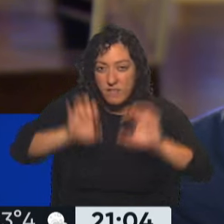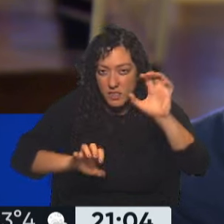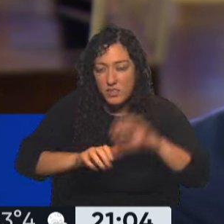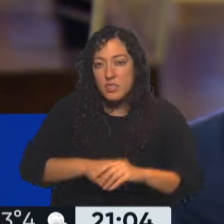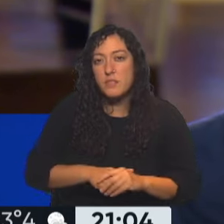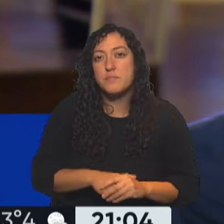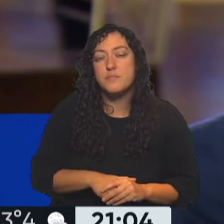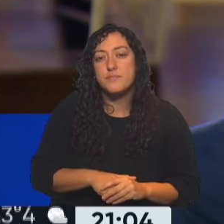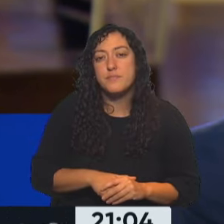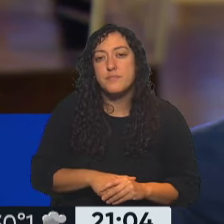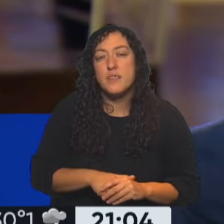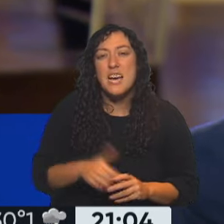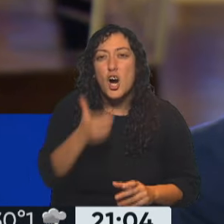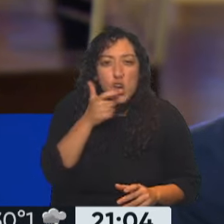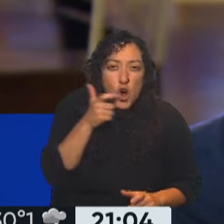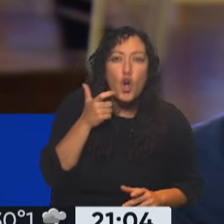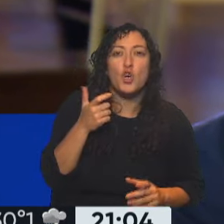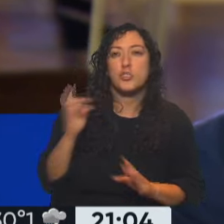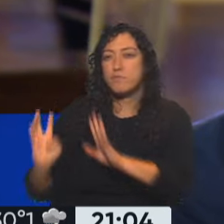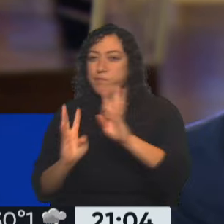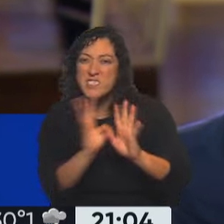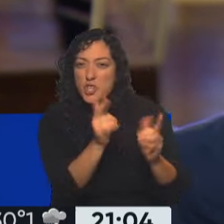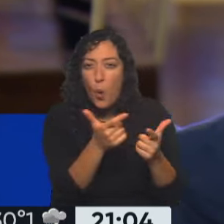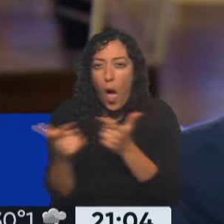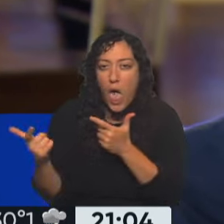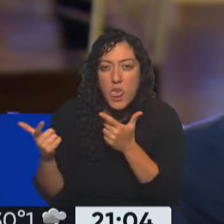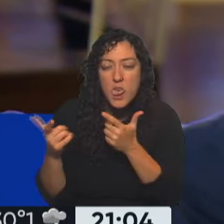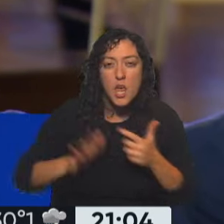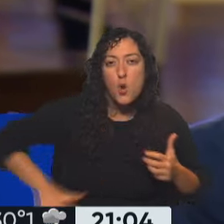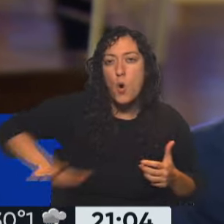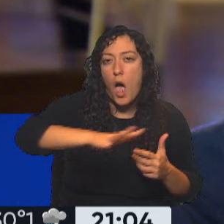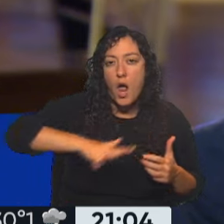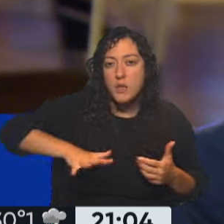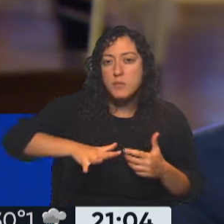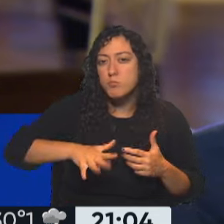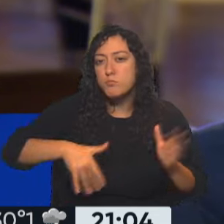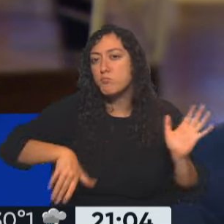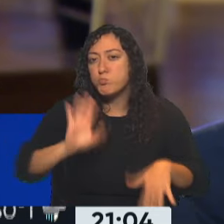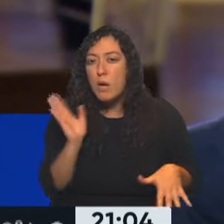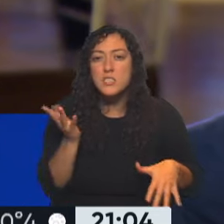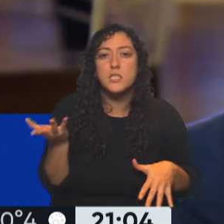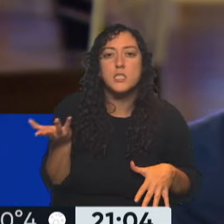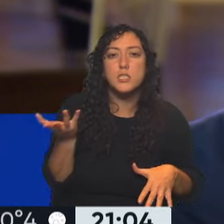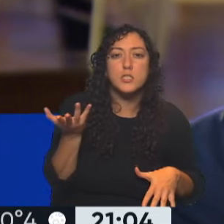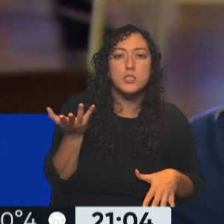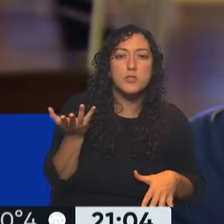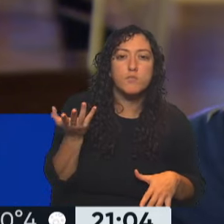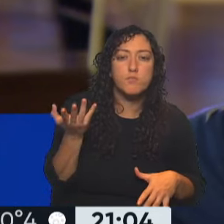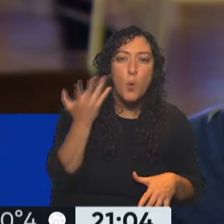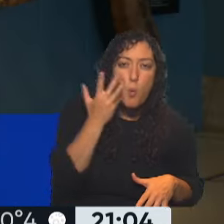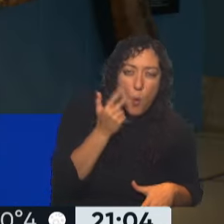una zona rocosa sin vegetación donde hay un yacimiento donde suelen aparecer distintos tipos de organismos